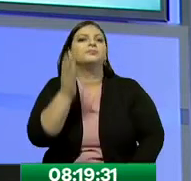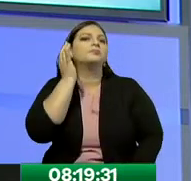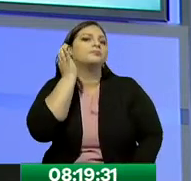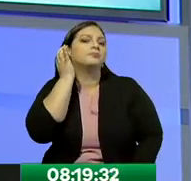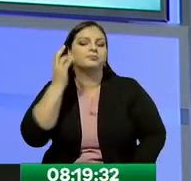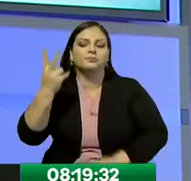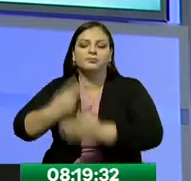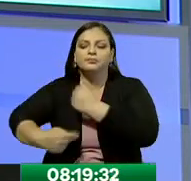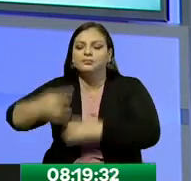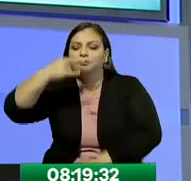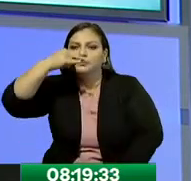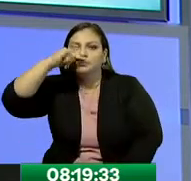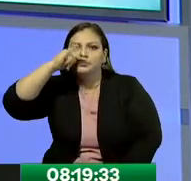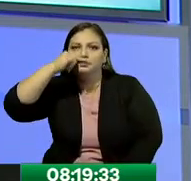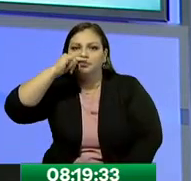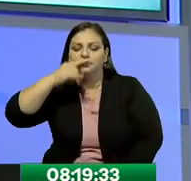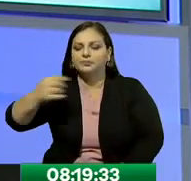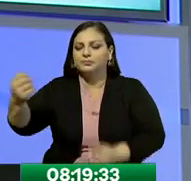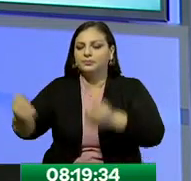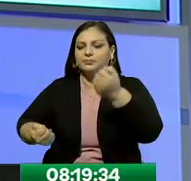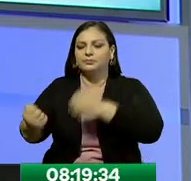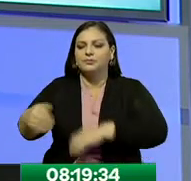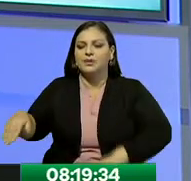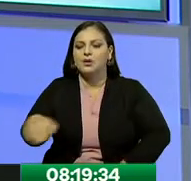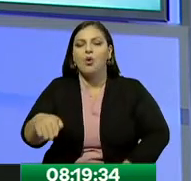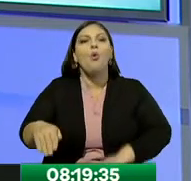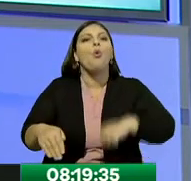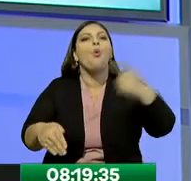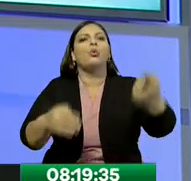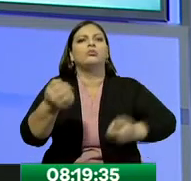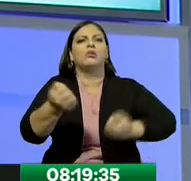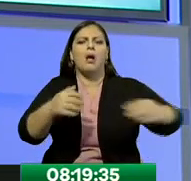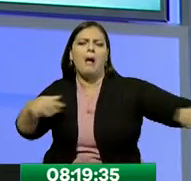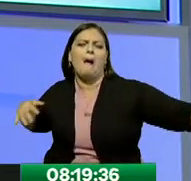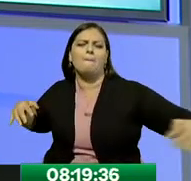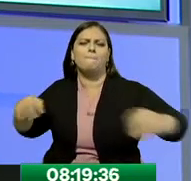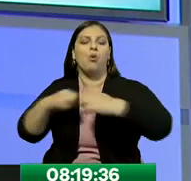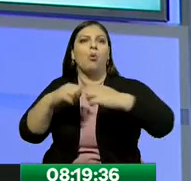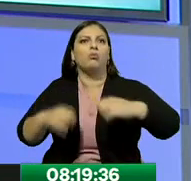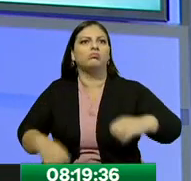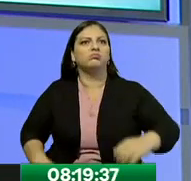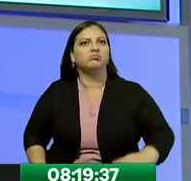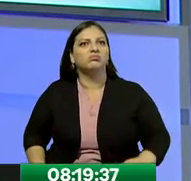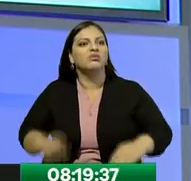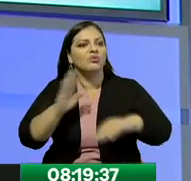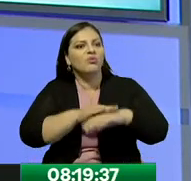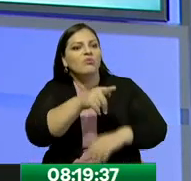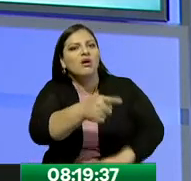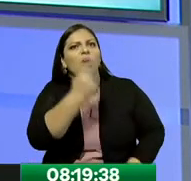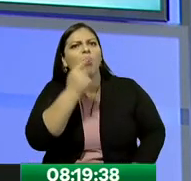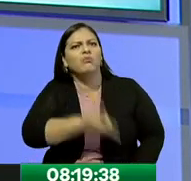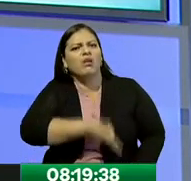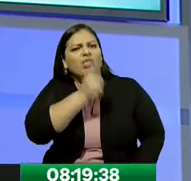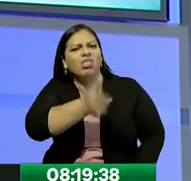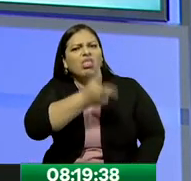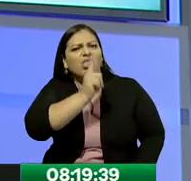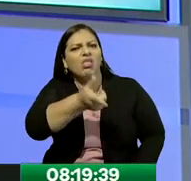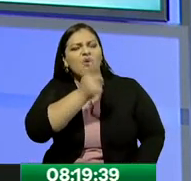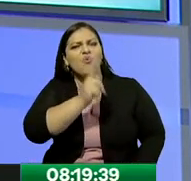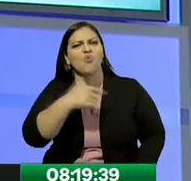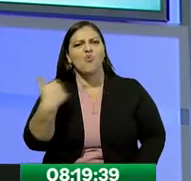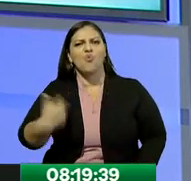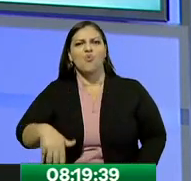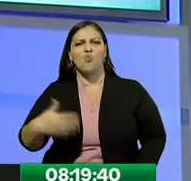otro en la vía a la costa. Según los agentes de tránsito, el presunto responsable de este accidente habría estado bajo los efectos